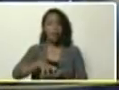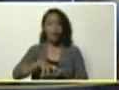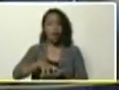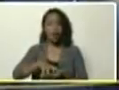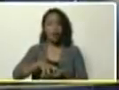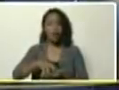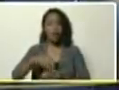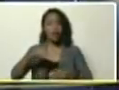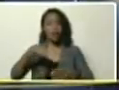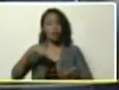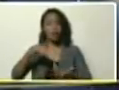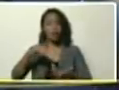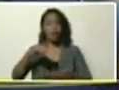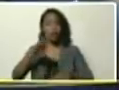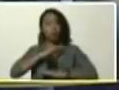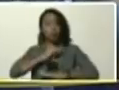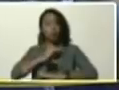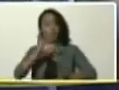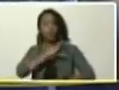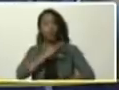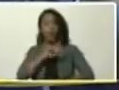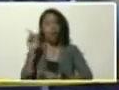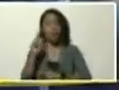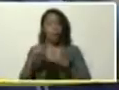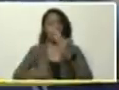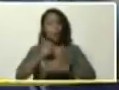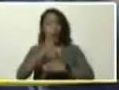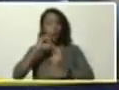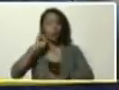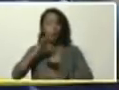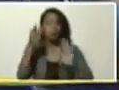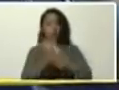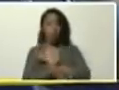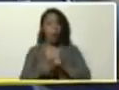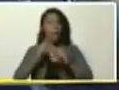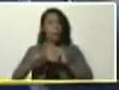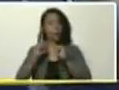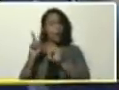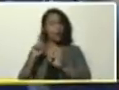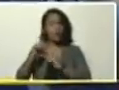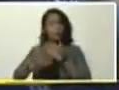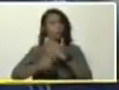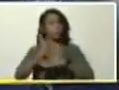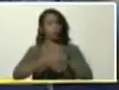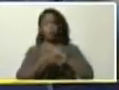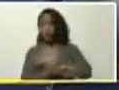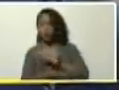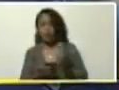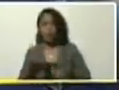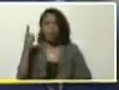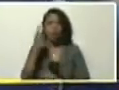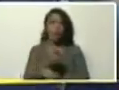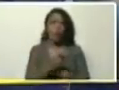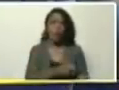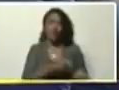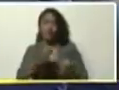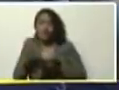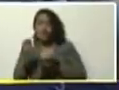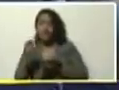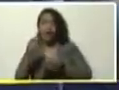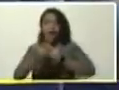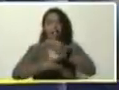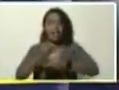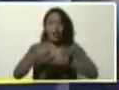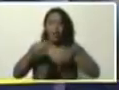misiones sociales. Ese es el proyecto histórico, pero ese proyecto debemos llevarlo a cabo en